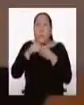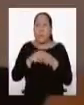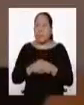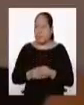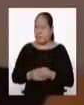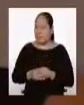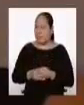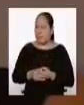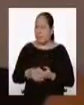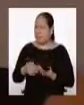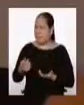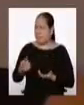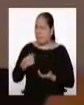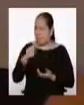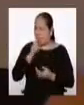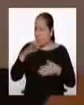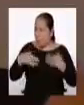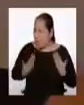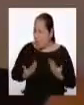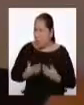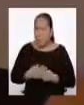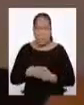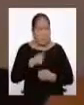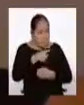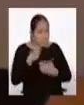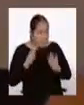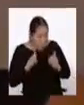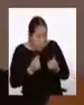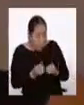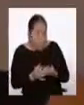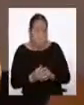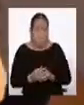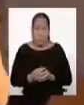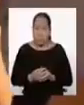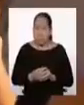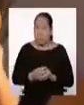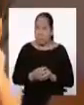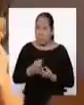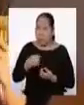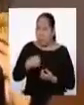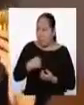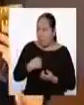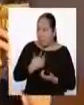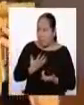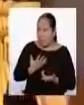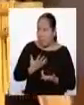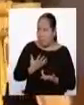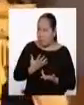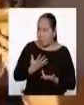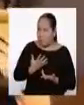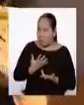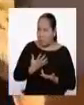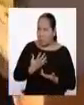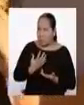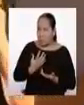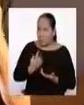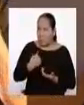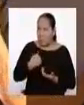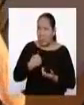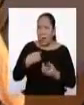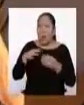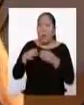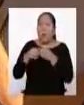Entonces yo dije, pero yo no puedo. Y me dijo, inténtalo. Entonces, en ese momento, lo que yo hago